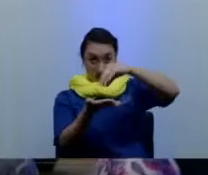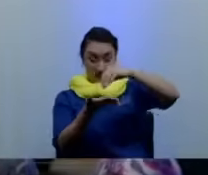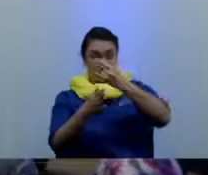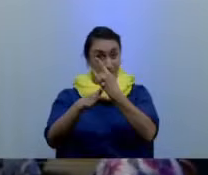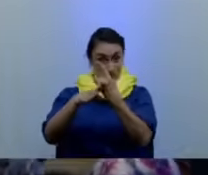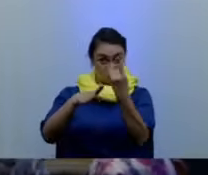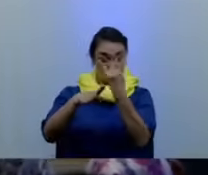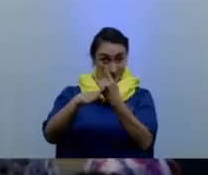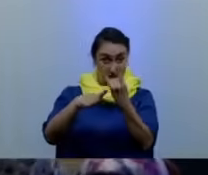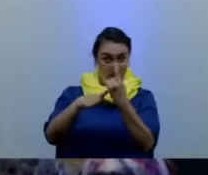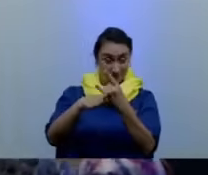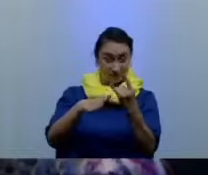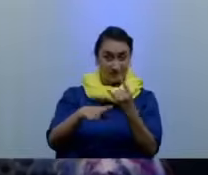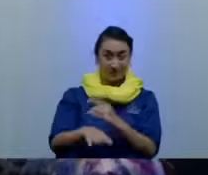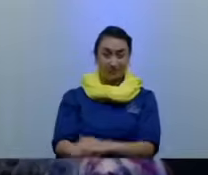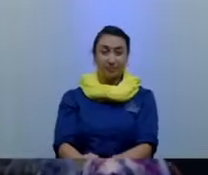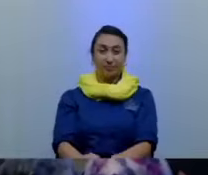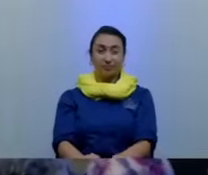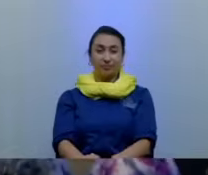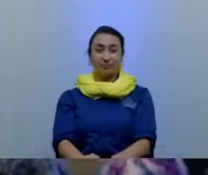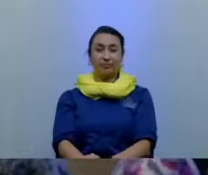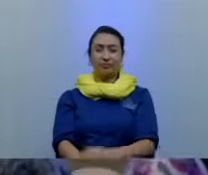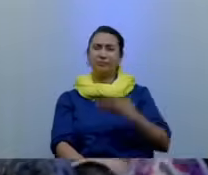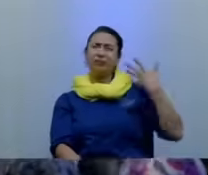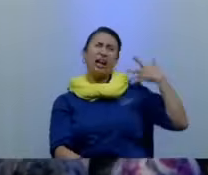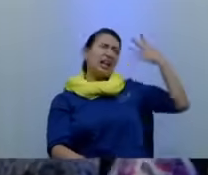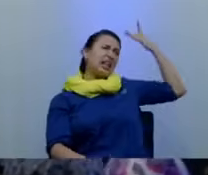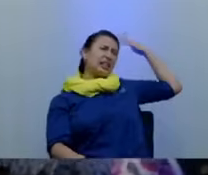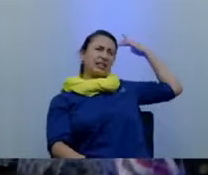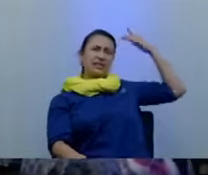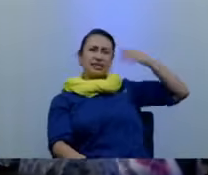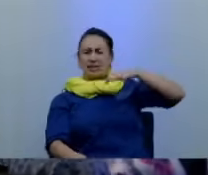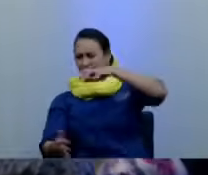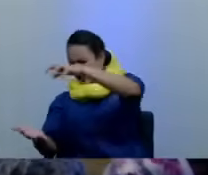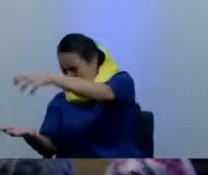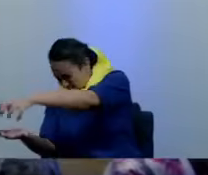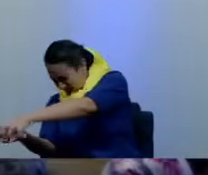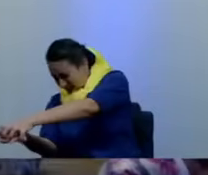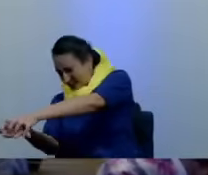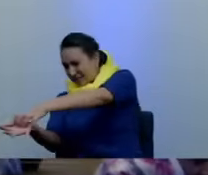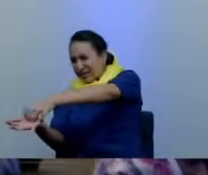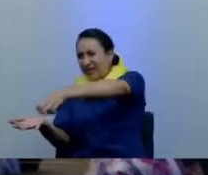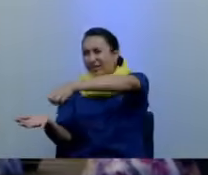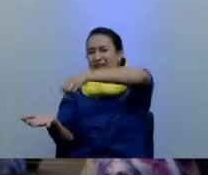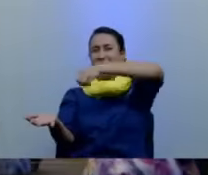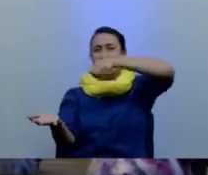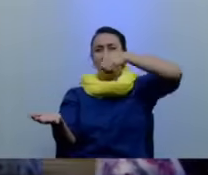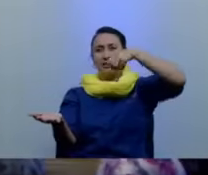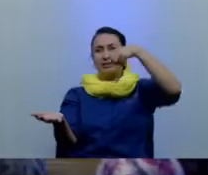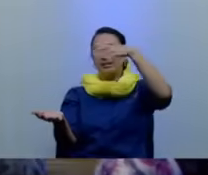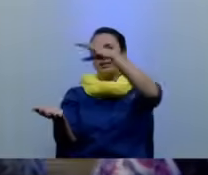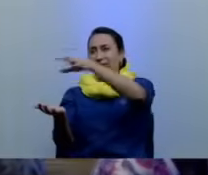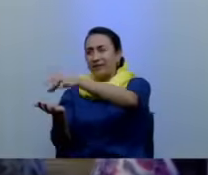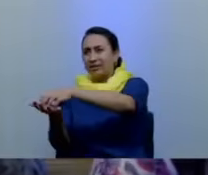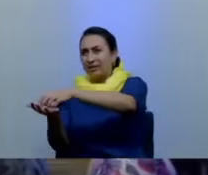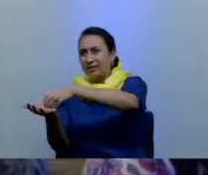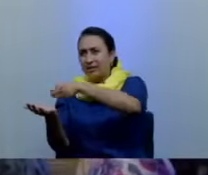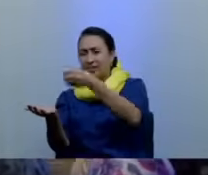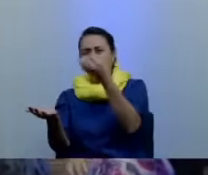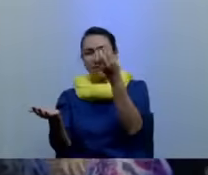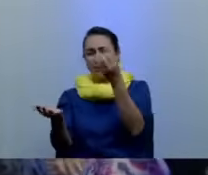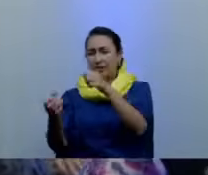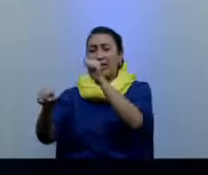Y que como no tenían cómo sacar la sal, tanto las bestias como los humanos a veces lamían